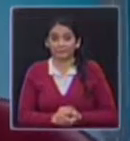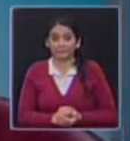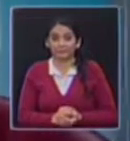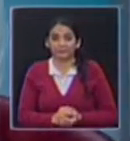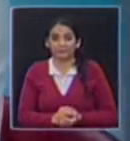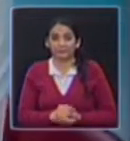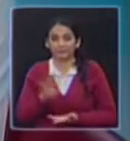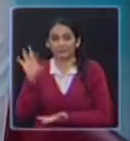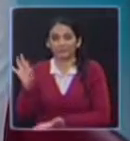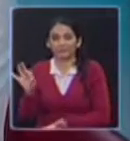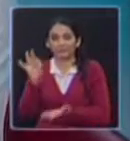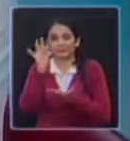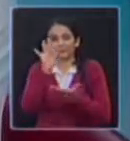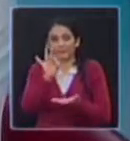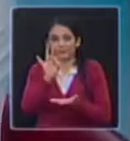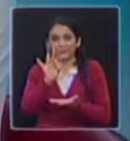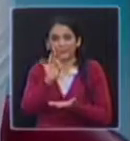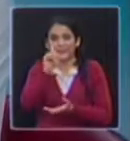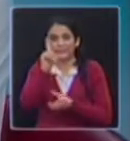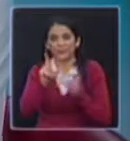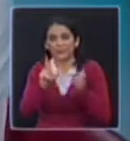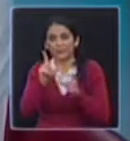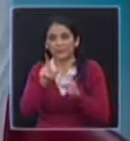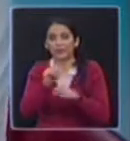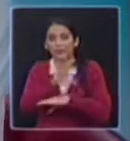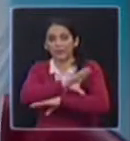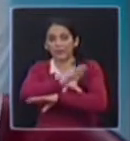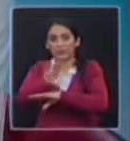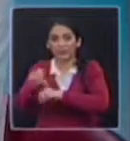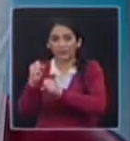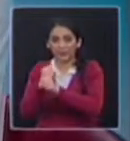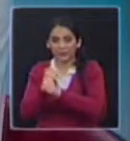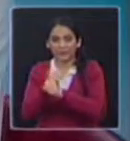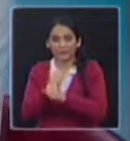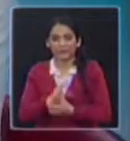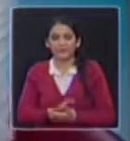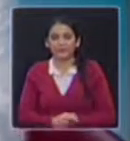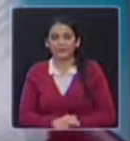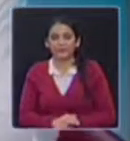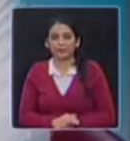del representante del sector agroindustrial, Paul Olsen. Amigos televidentes,